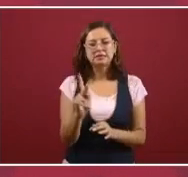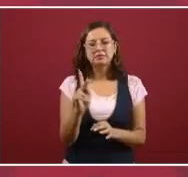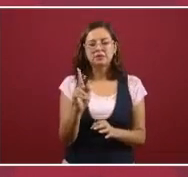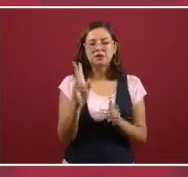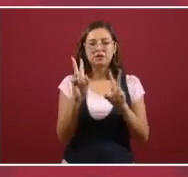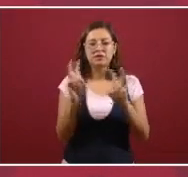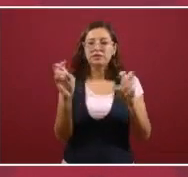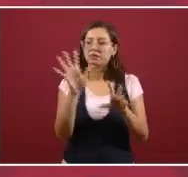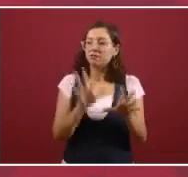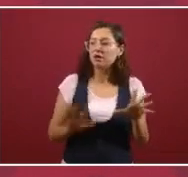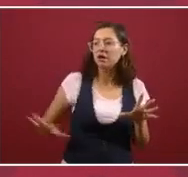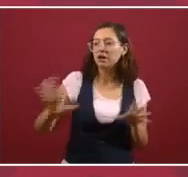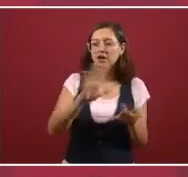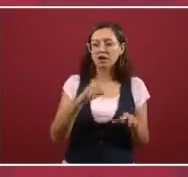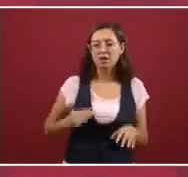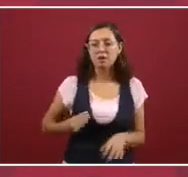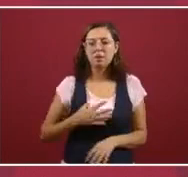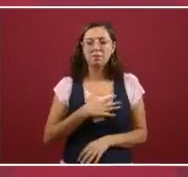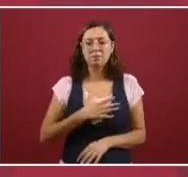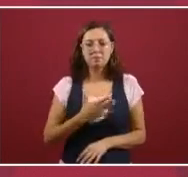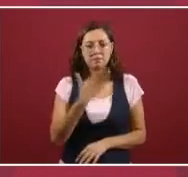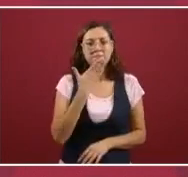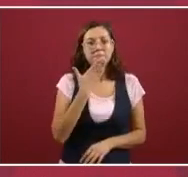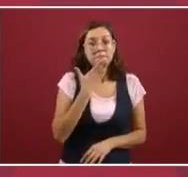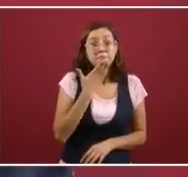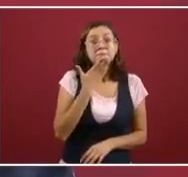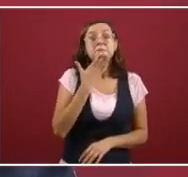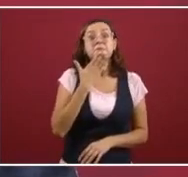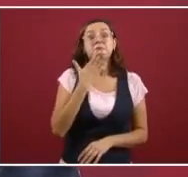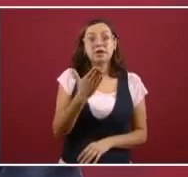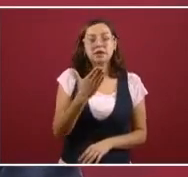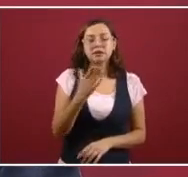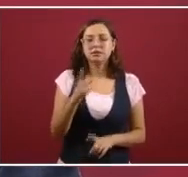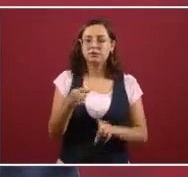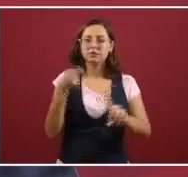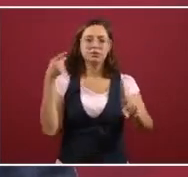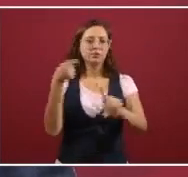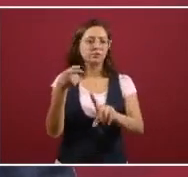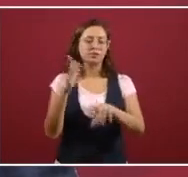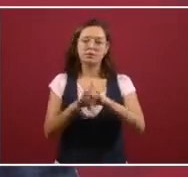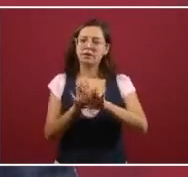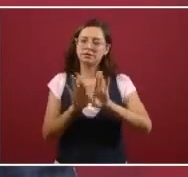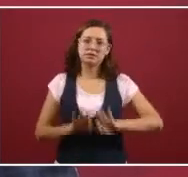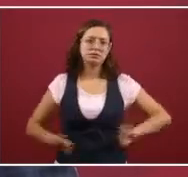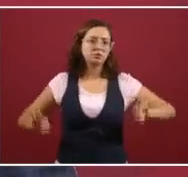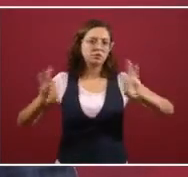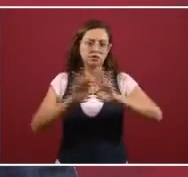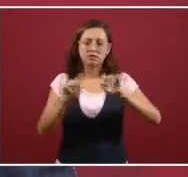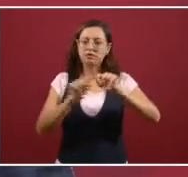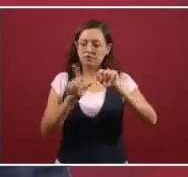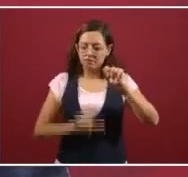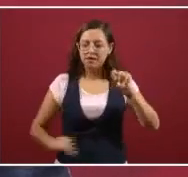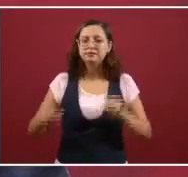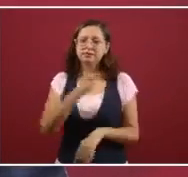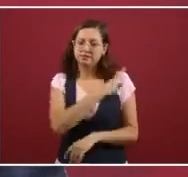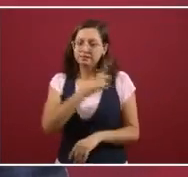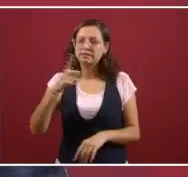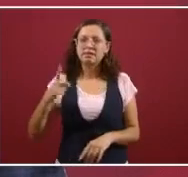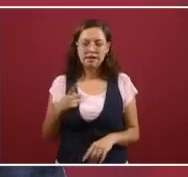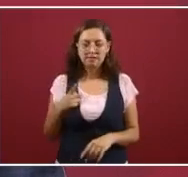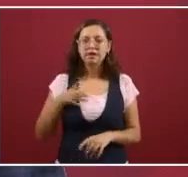bienestar es muy importante. Es darle un norte hacia dónde creemos que tiene que ir el país, es